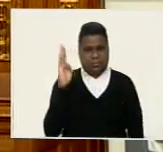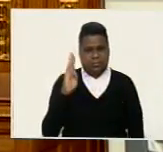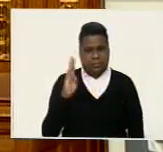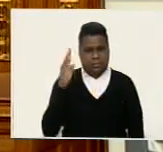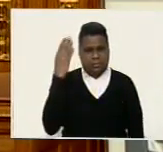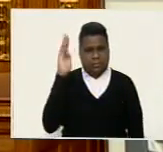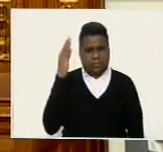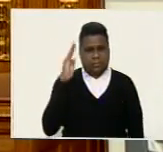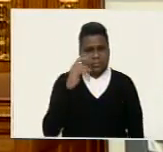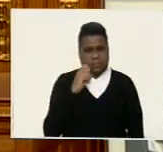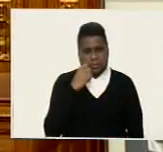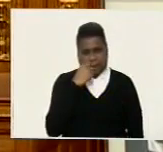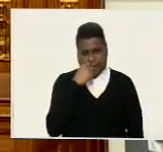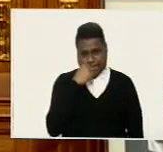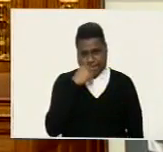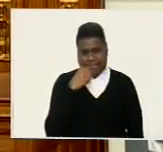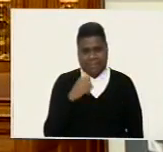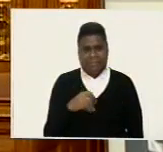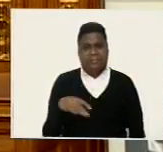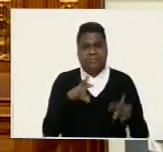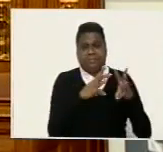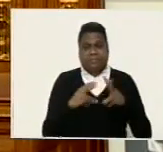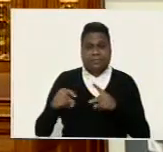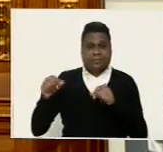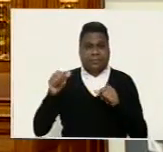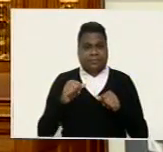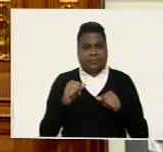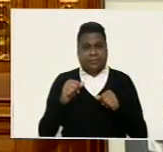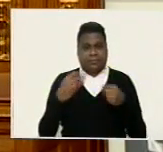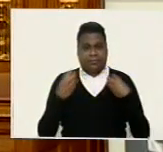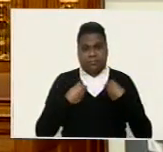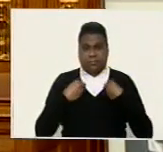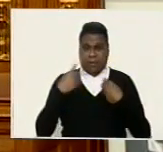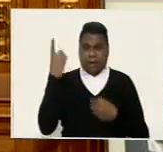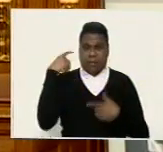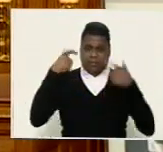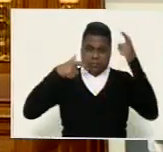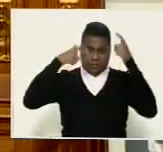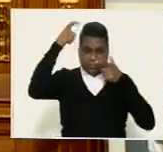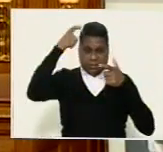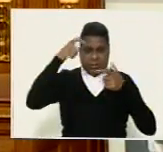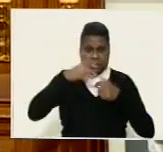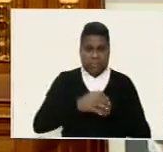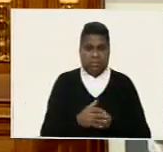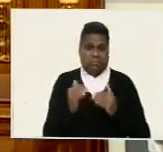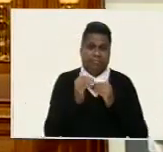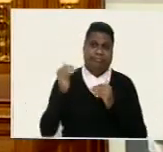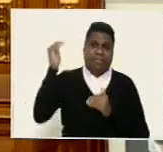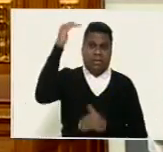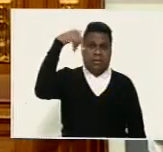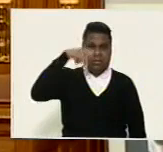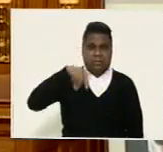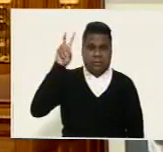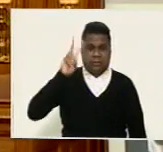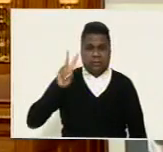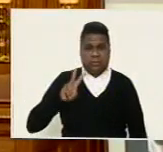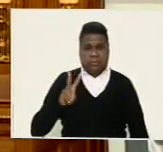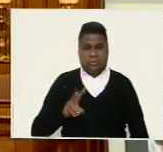todas desde la tierra de Barinas, de la tierra del comandante Hugo Rafael Chávez Frías, del gigante de Venezuela.